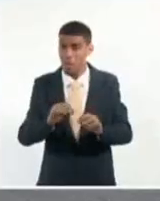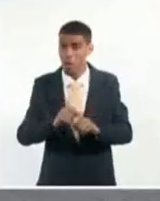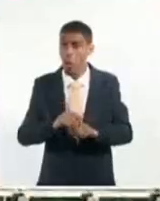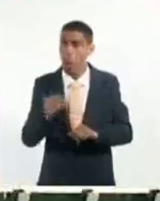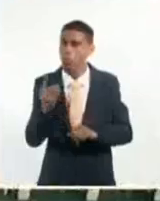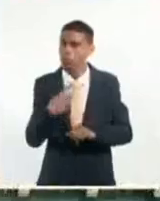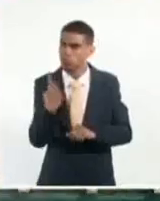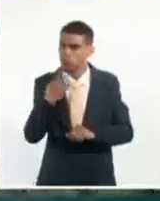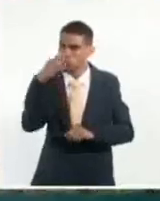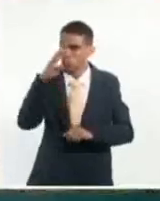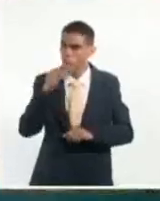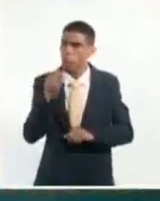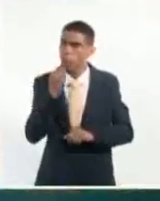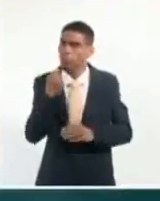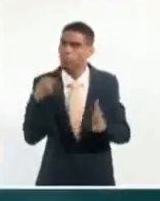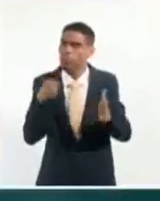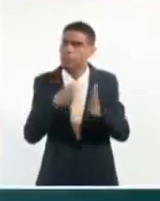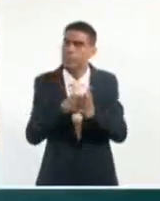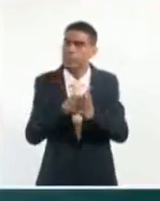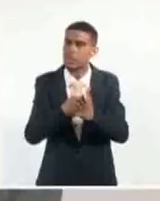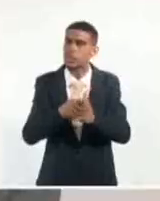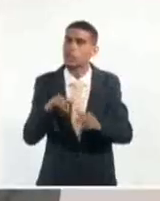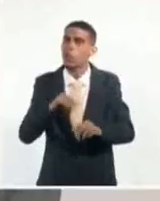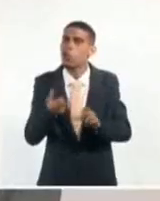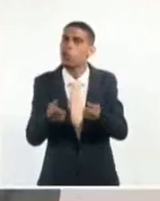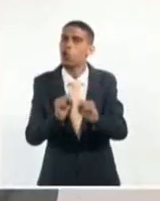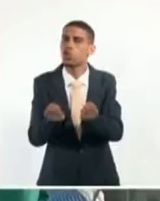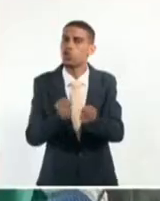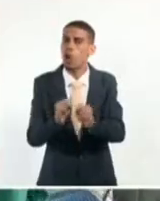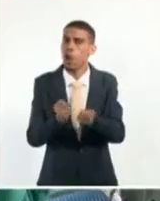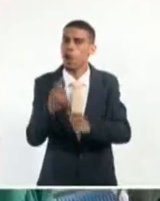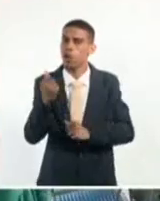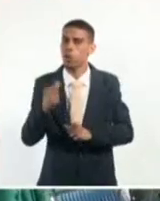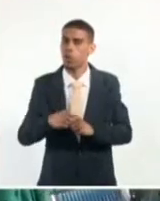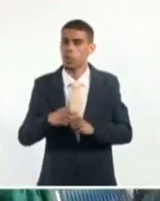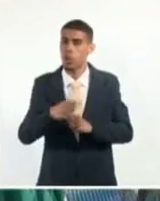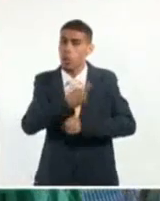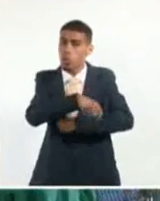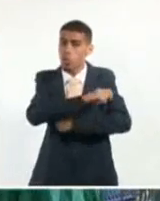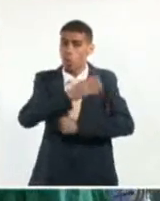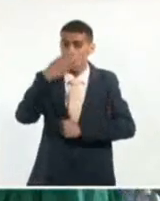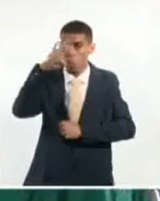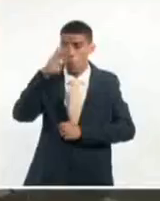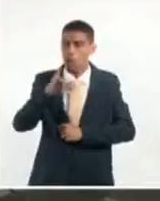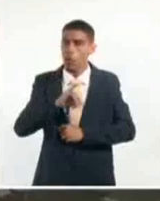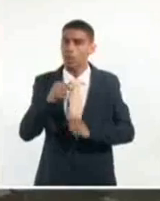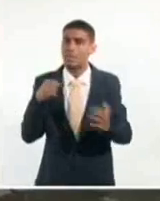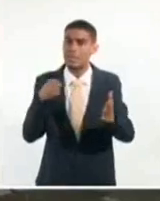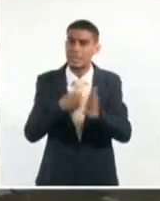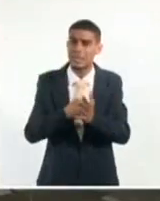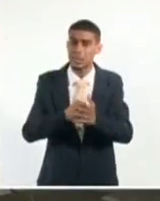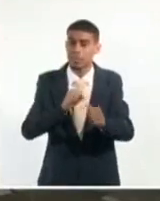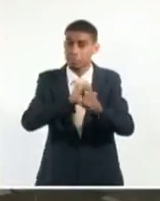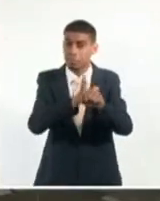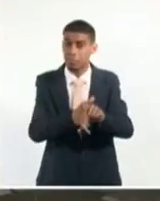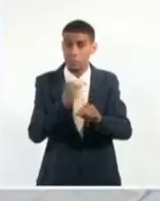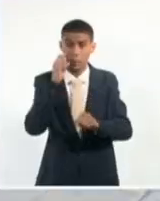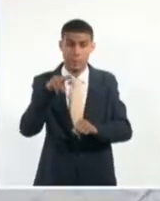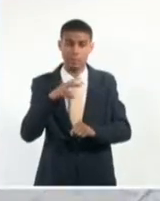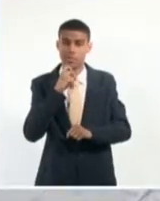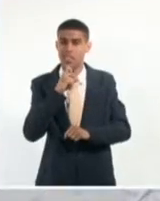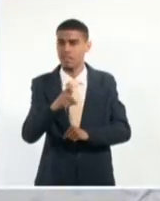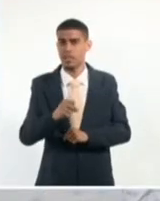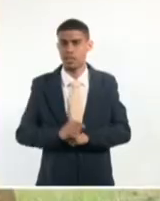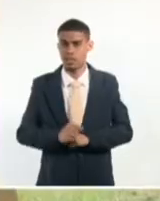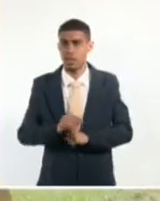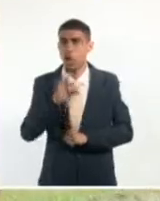impactos de una economía paralizada a nivel global. El pueblo cubano se volcó a enfrentar a un enemigo invisible que le arrebató a más de